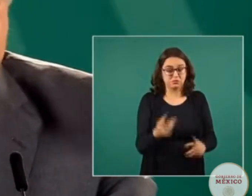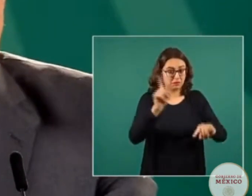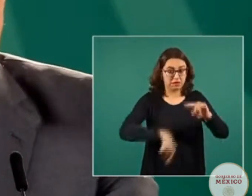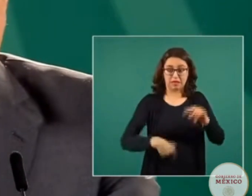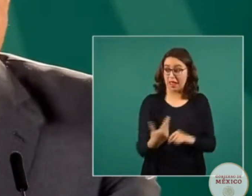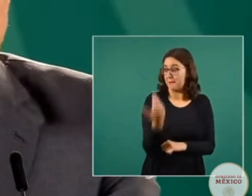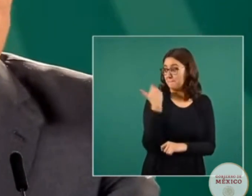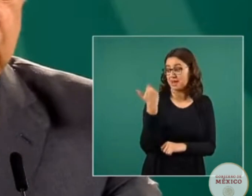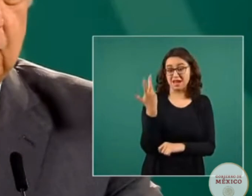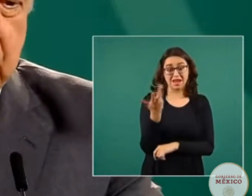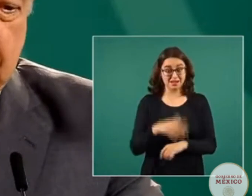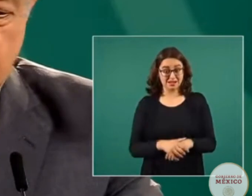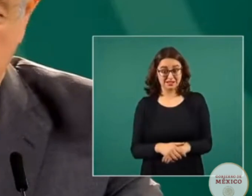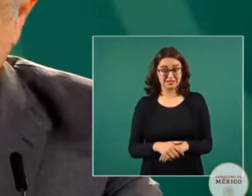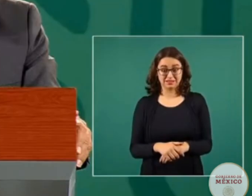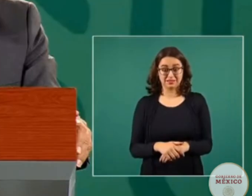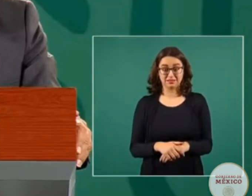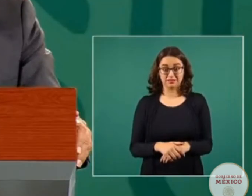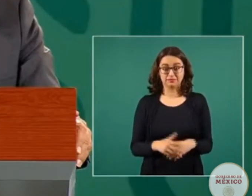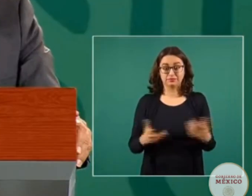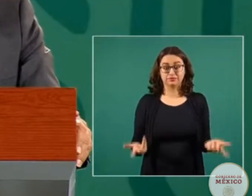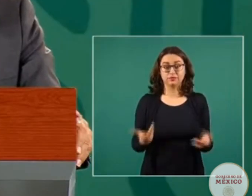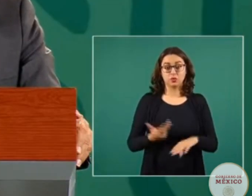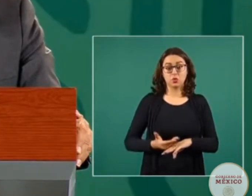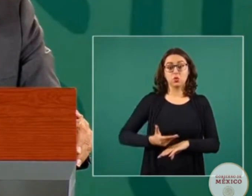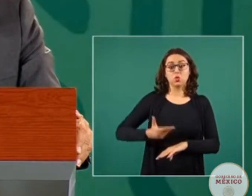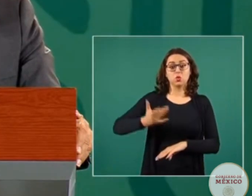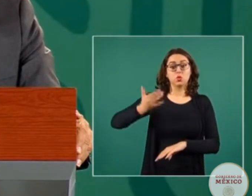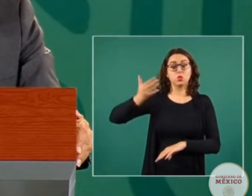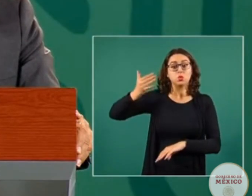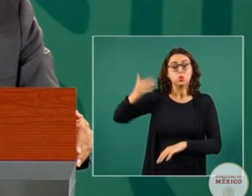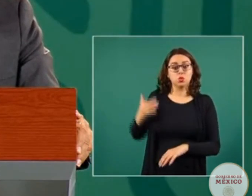fue cuando Miguel Hidalgo